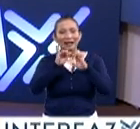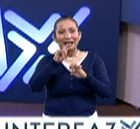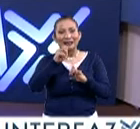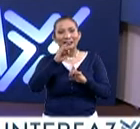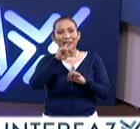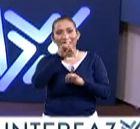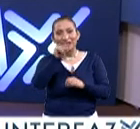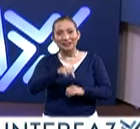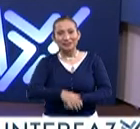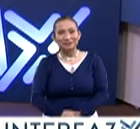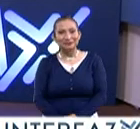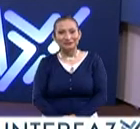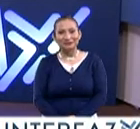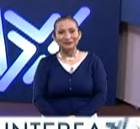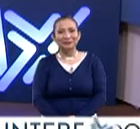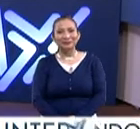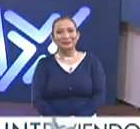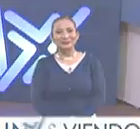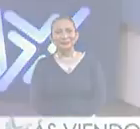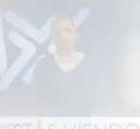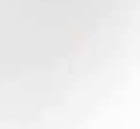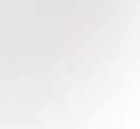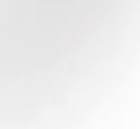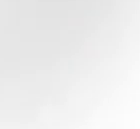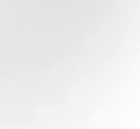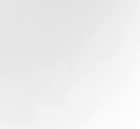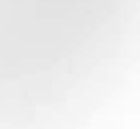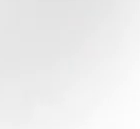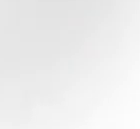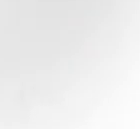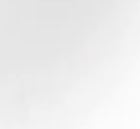es Interfaz.